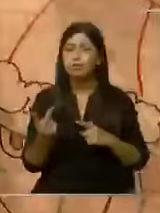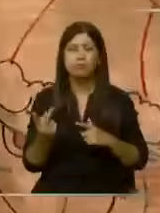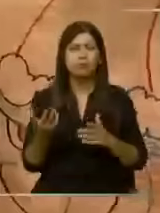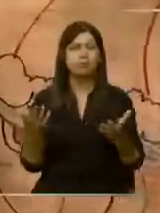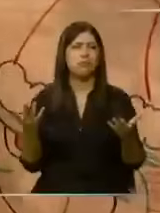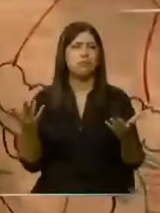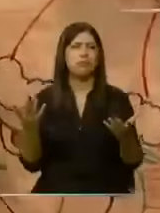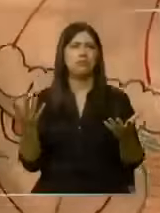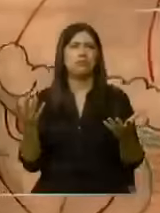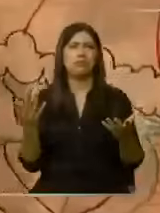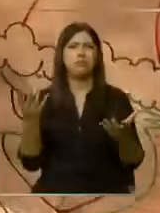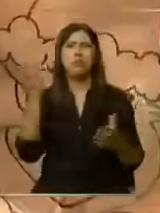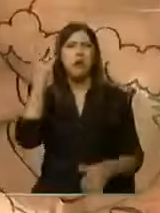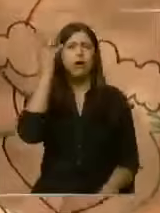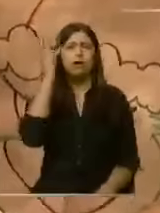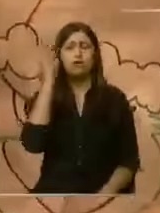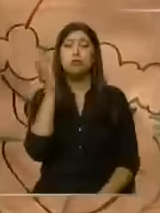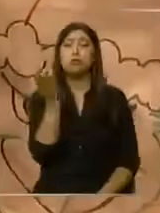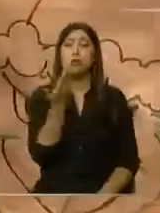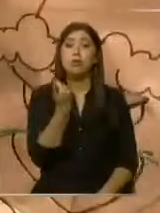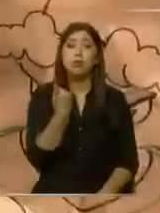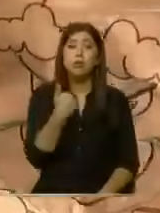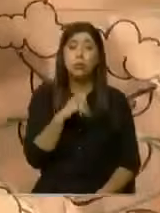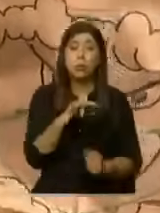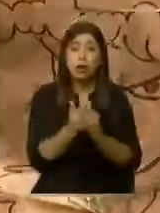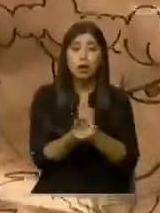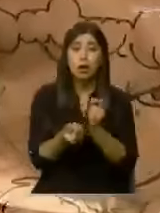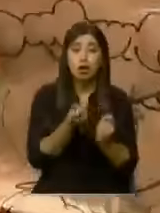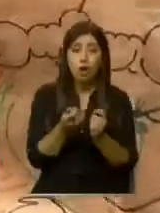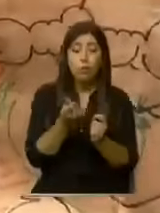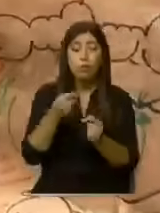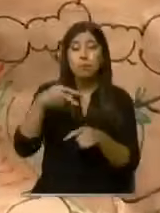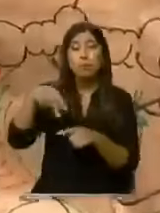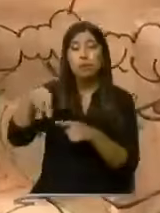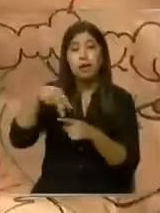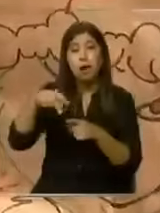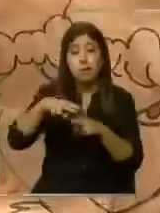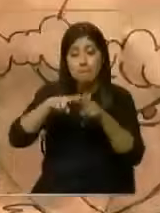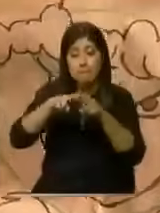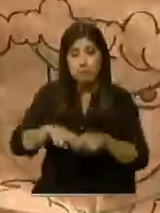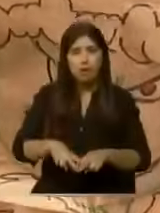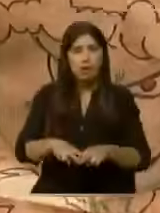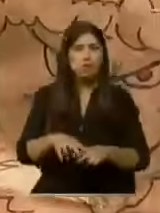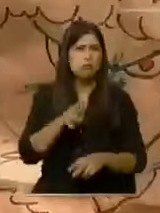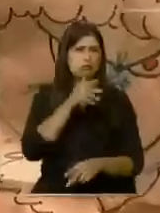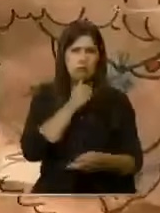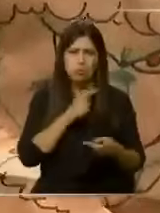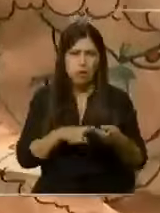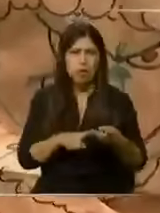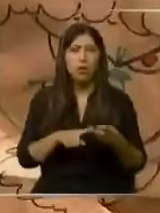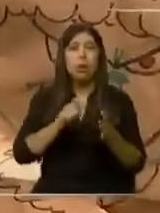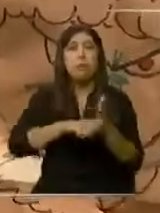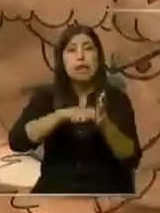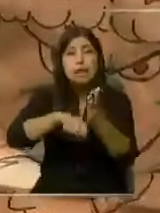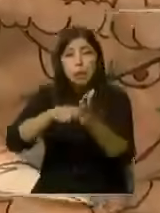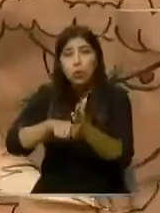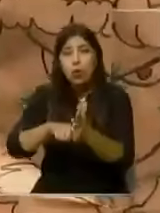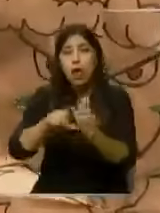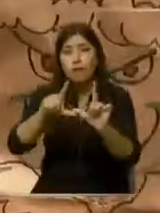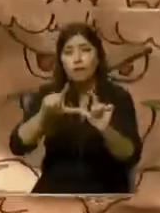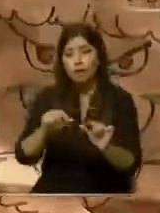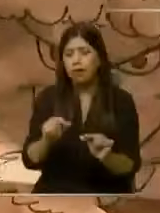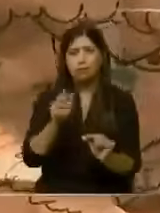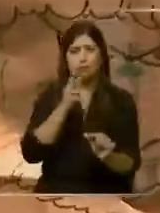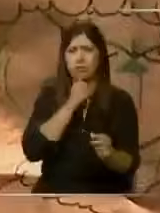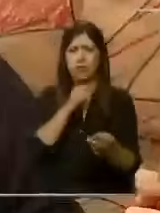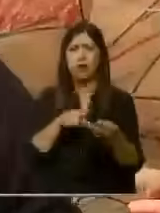Inexplicable. Porque no tenemos déficit, un mayor déficit económico en la municipalidad, no tenemos bajas de matrícula y tampoco tenemos